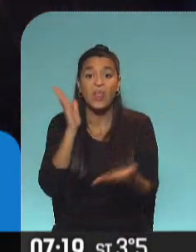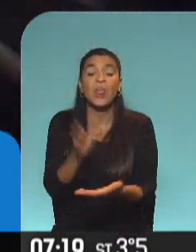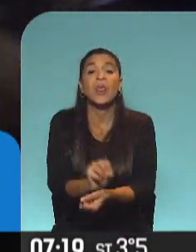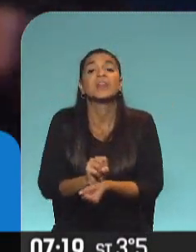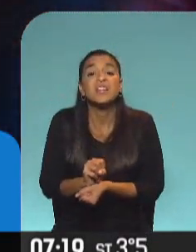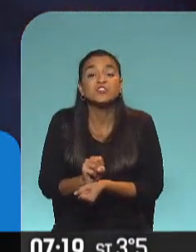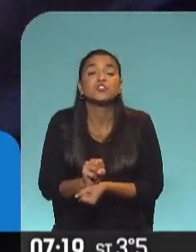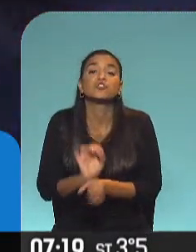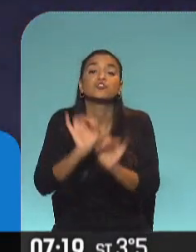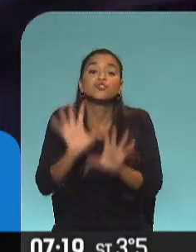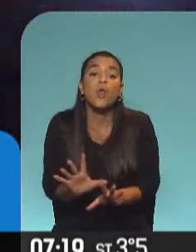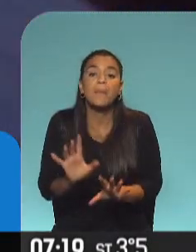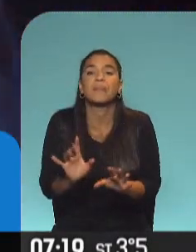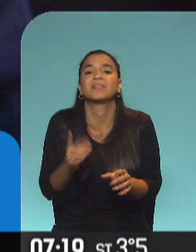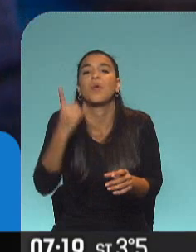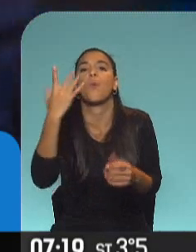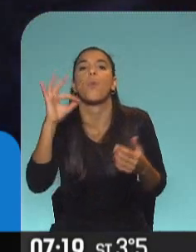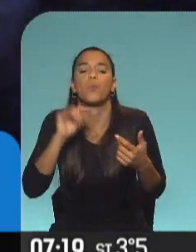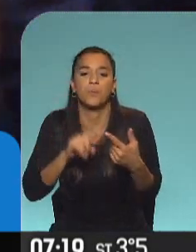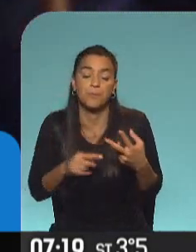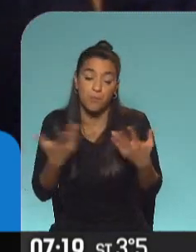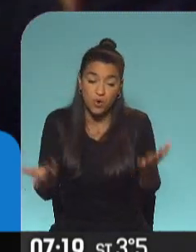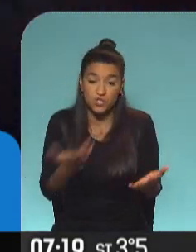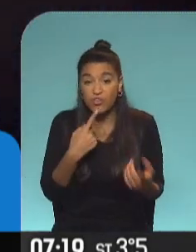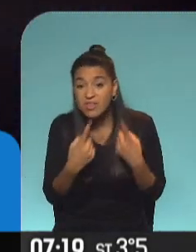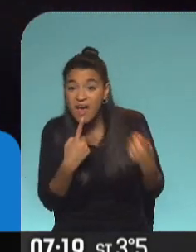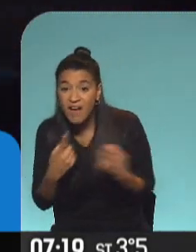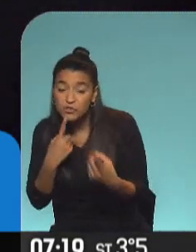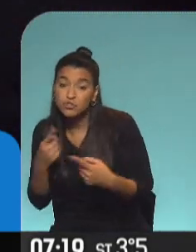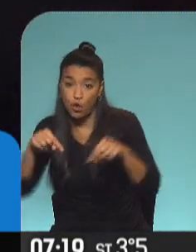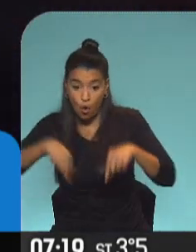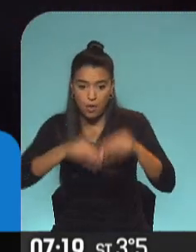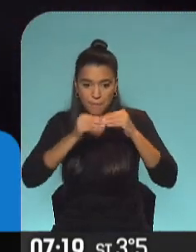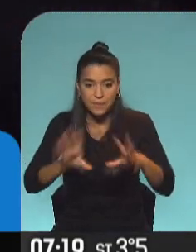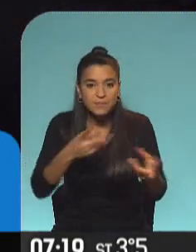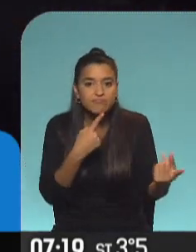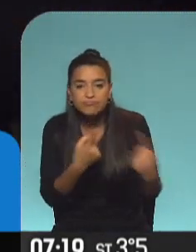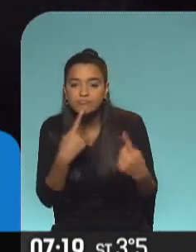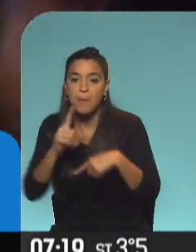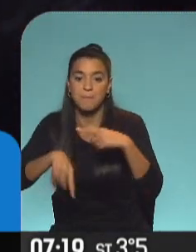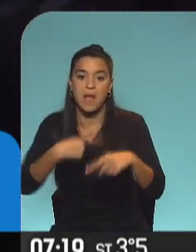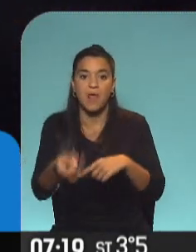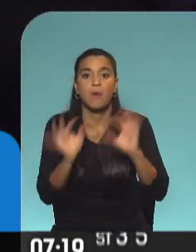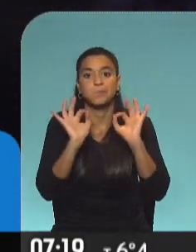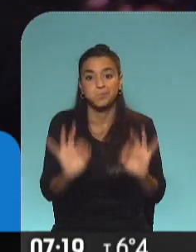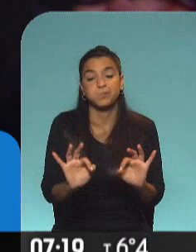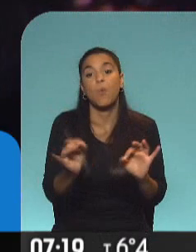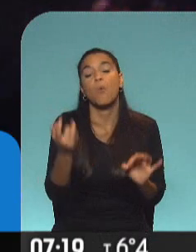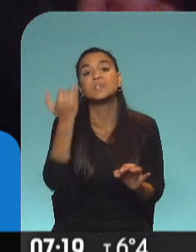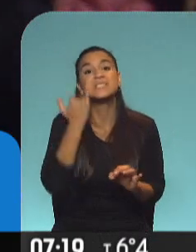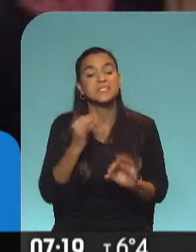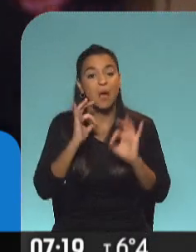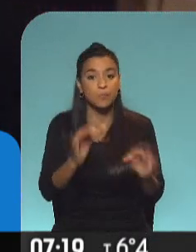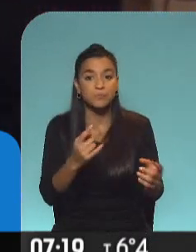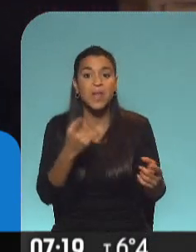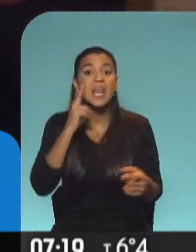debe ser la excepción. Por eso, más allá de las indagatorias que tienen que comenzar hoy, que se van a completar mañana, una vez que cesen